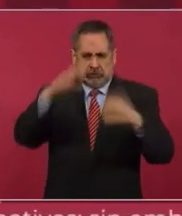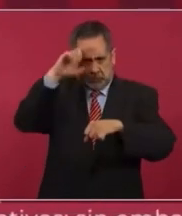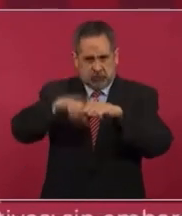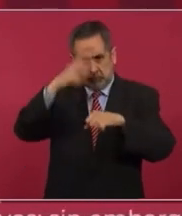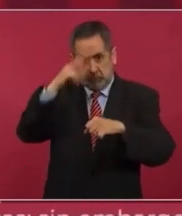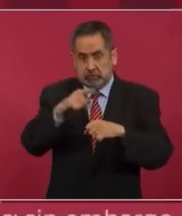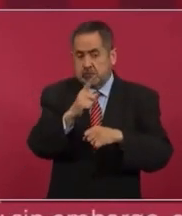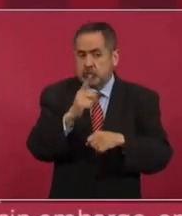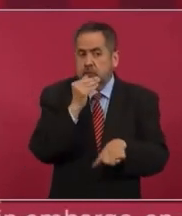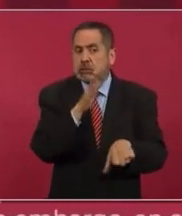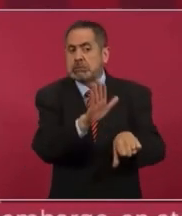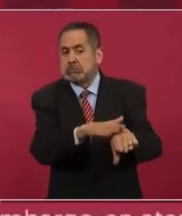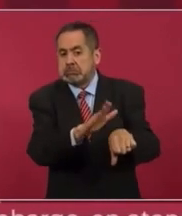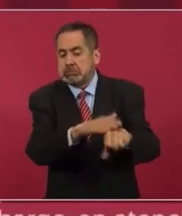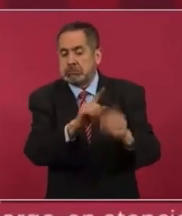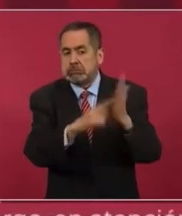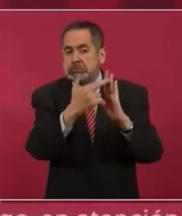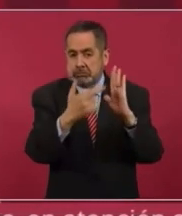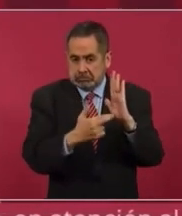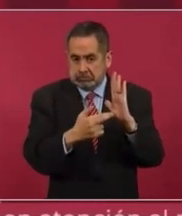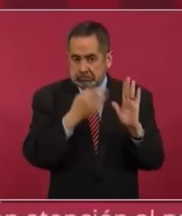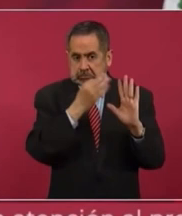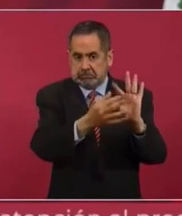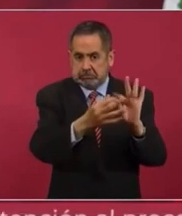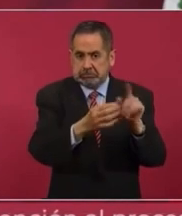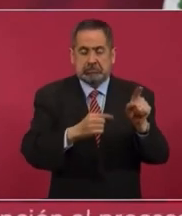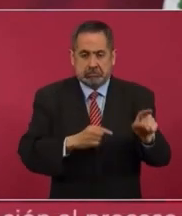Una de las condiciones que estamos